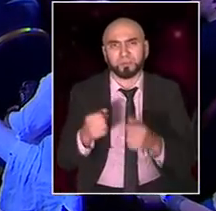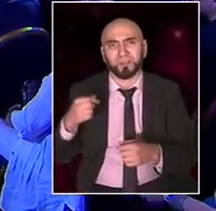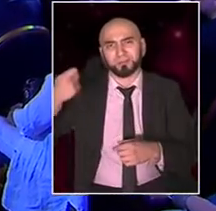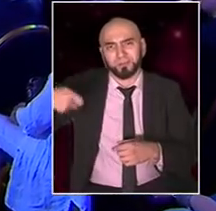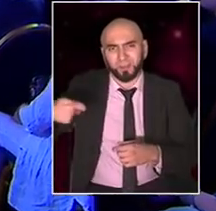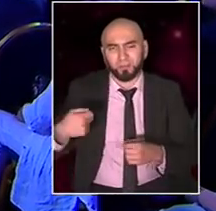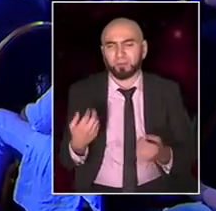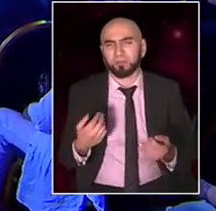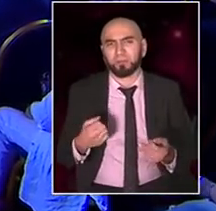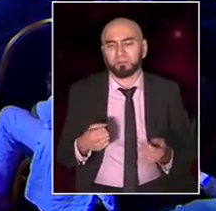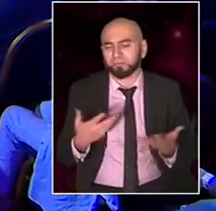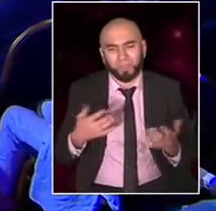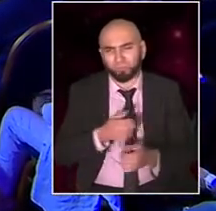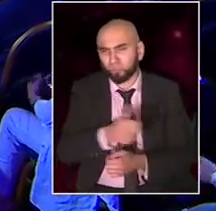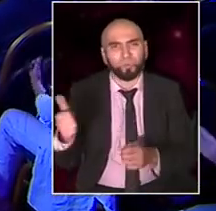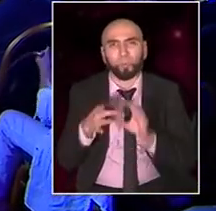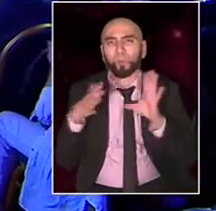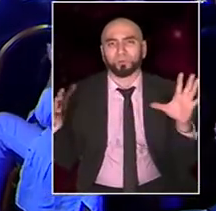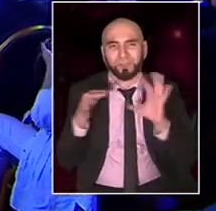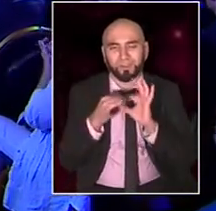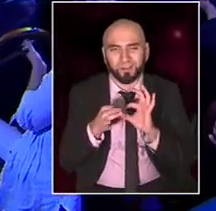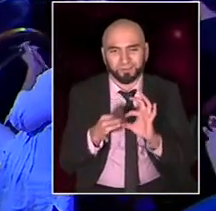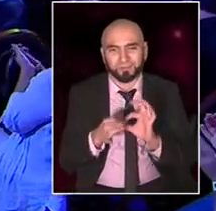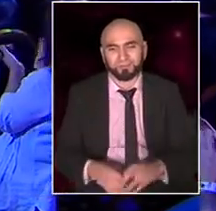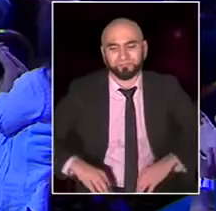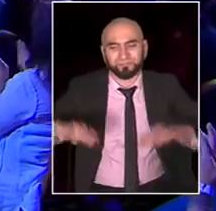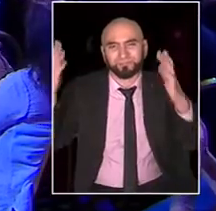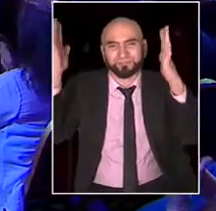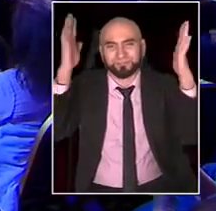todos ellos, muchas gracias.